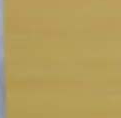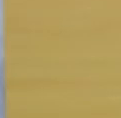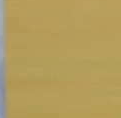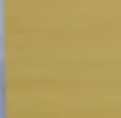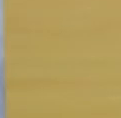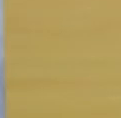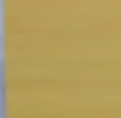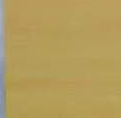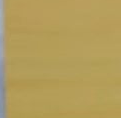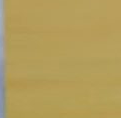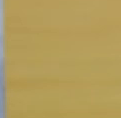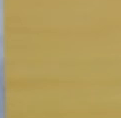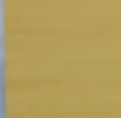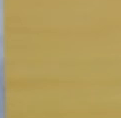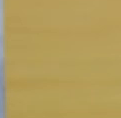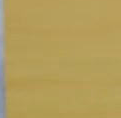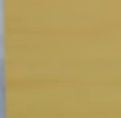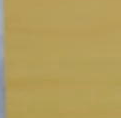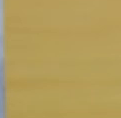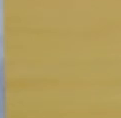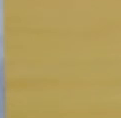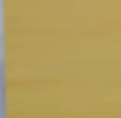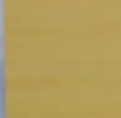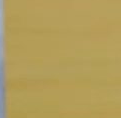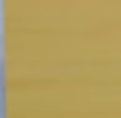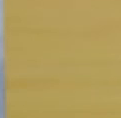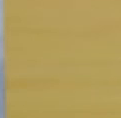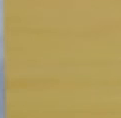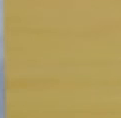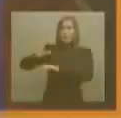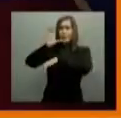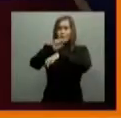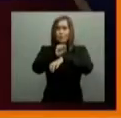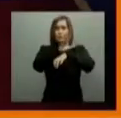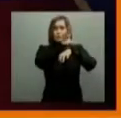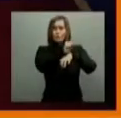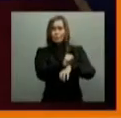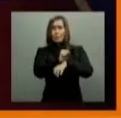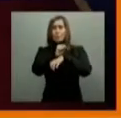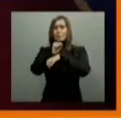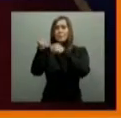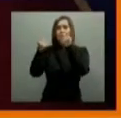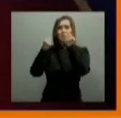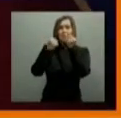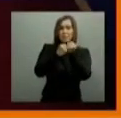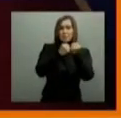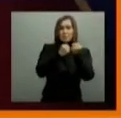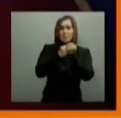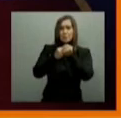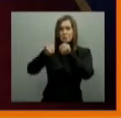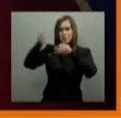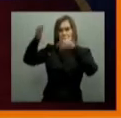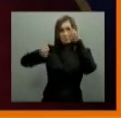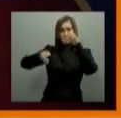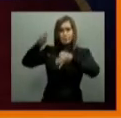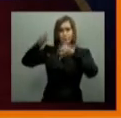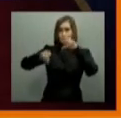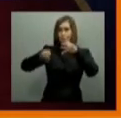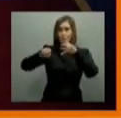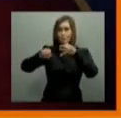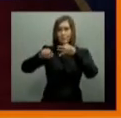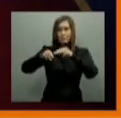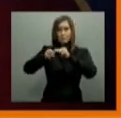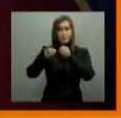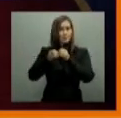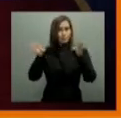eran las necesidades del país mi compromiso más fuerte que nunca y mi determinación para enfrentar los retos que tenemos por